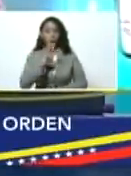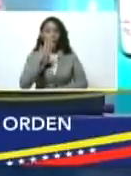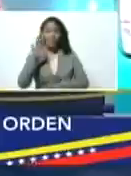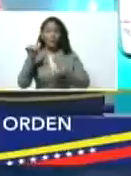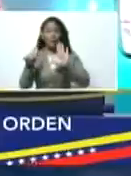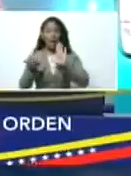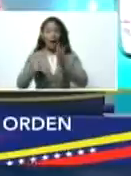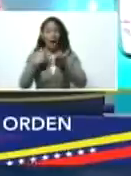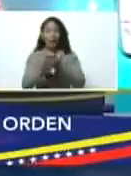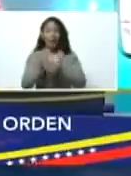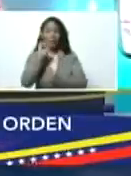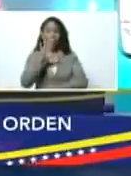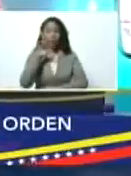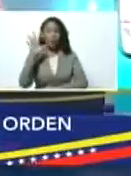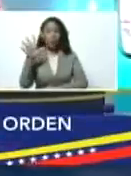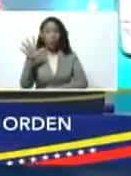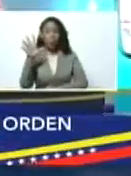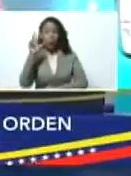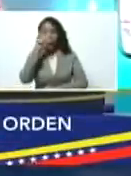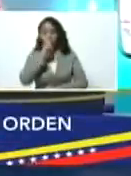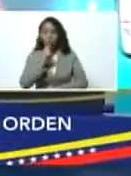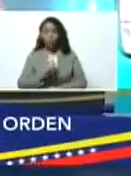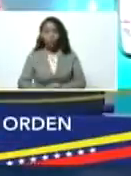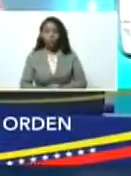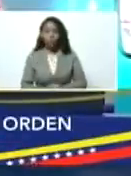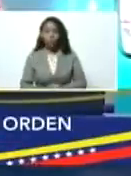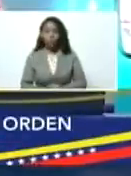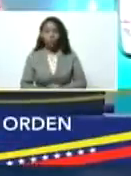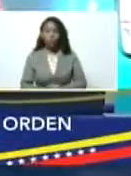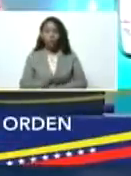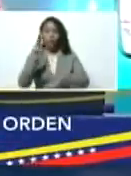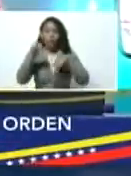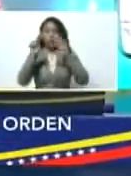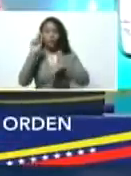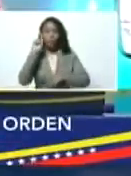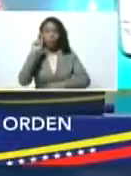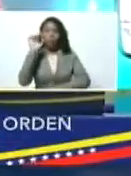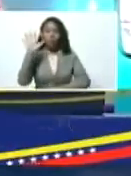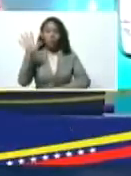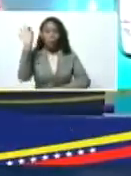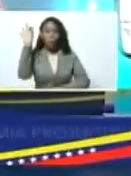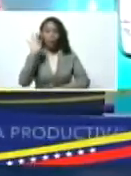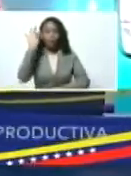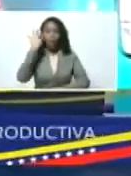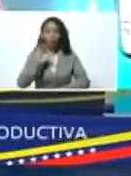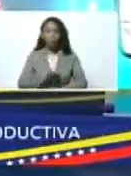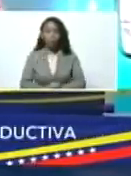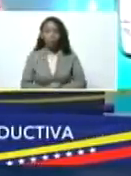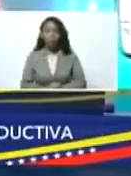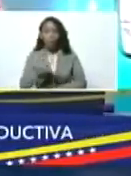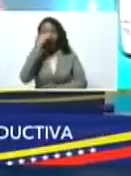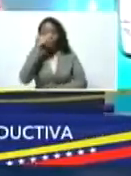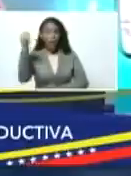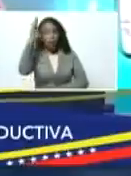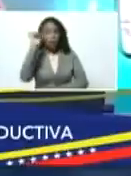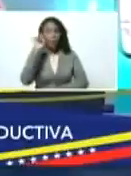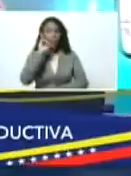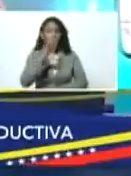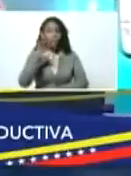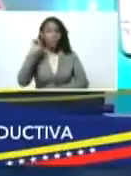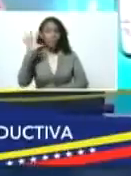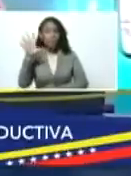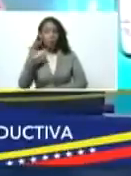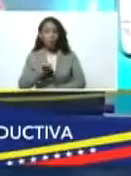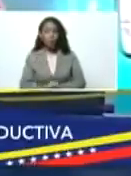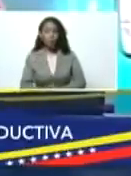46 a 55 años. El 12.5% mayores de